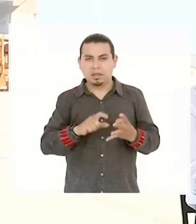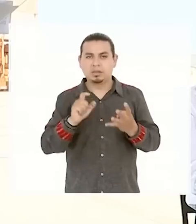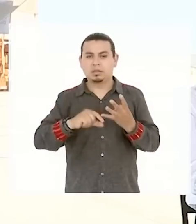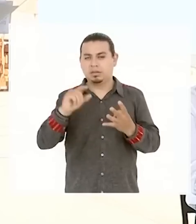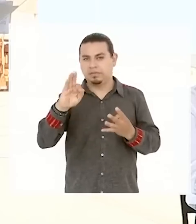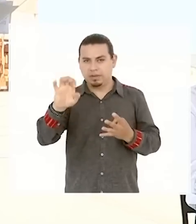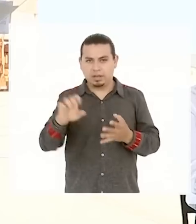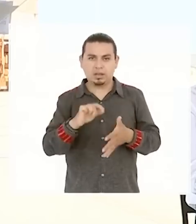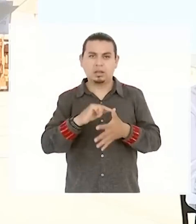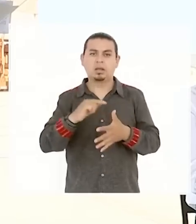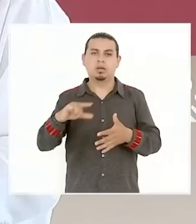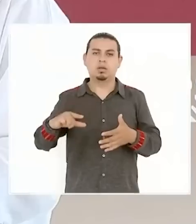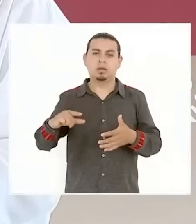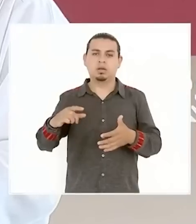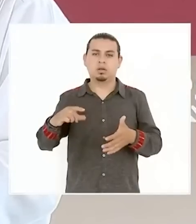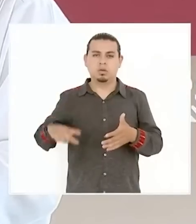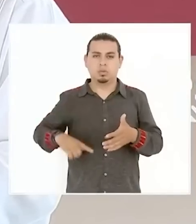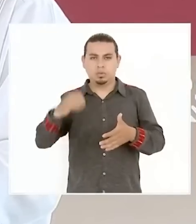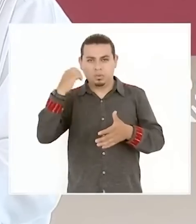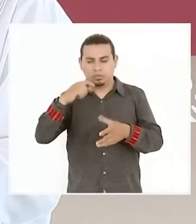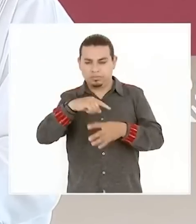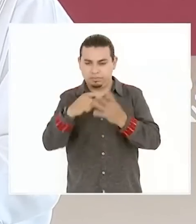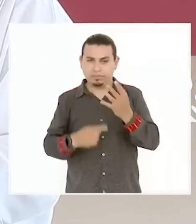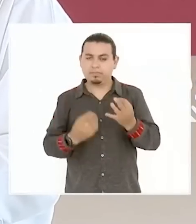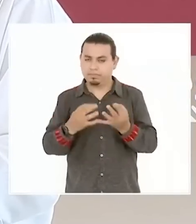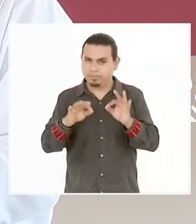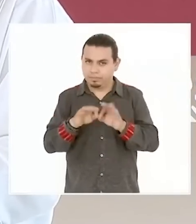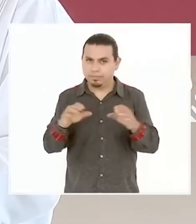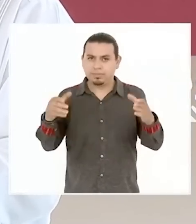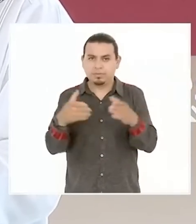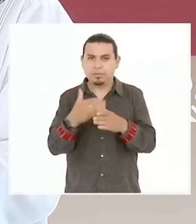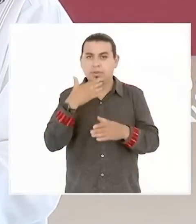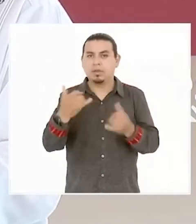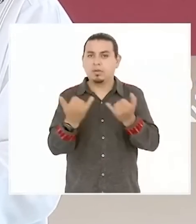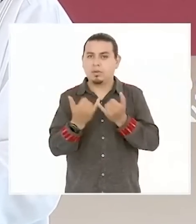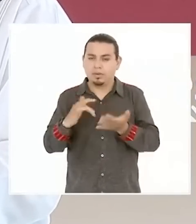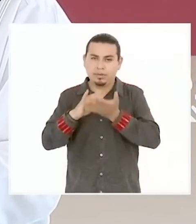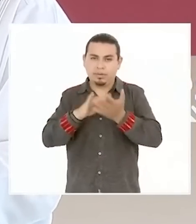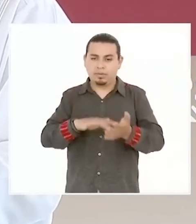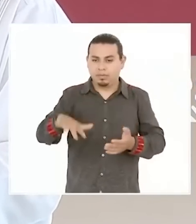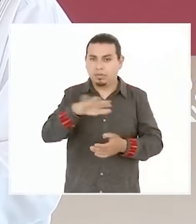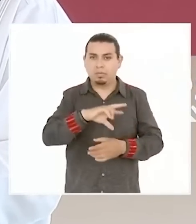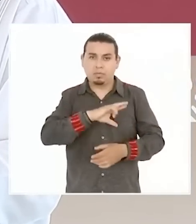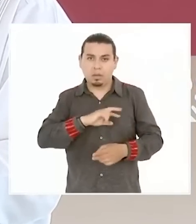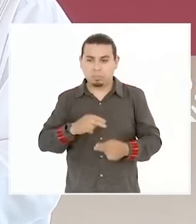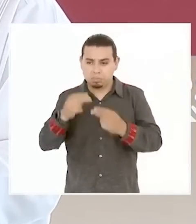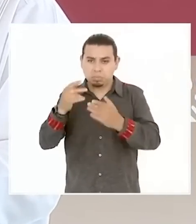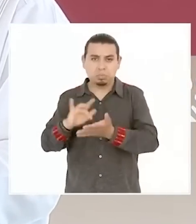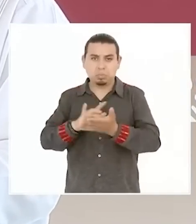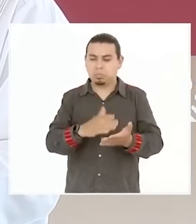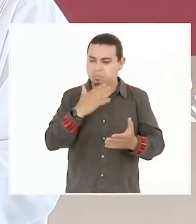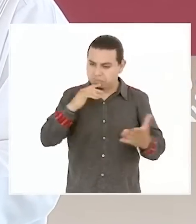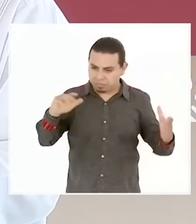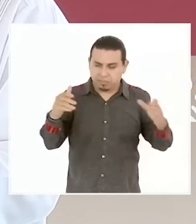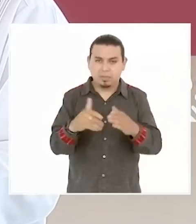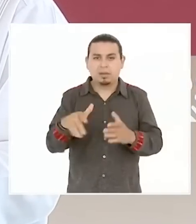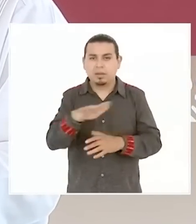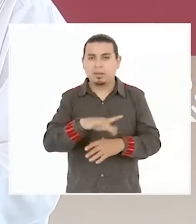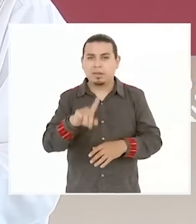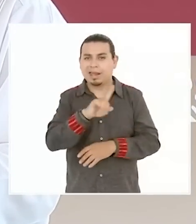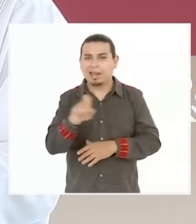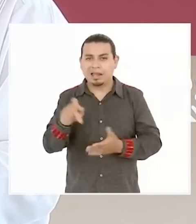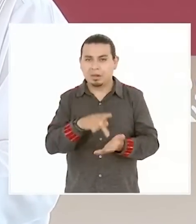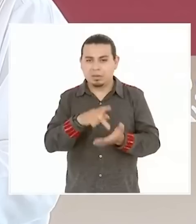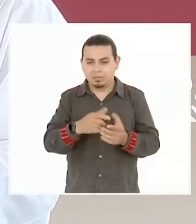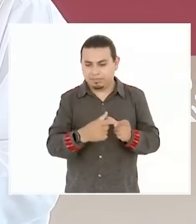y el Gobierno de Oaxaca, principalmente, y también con apoyos del sector privado. Hemos realizado más de 100